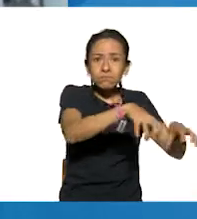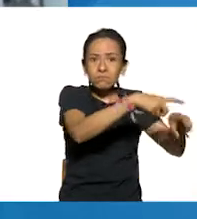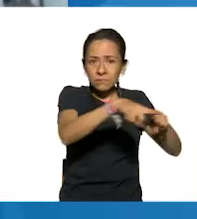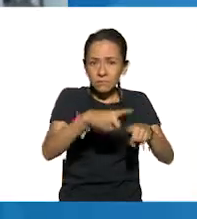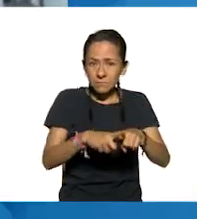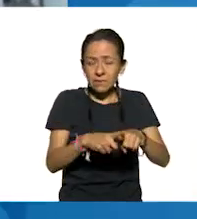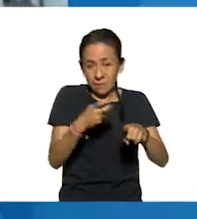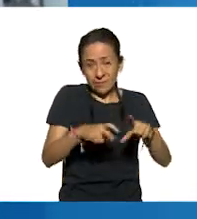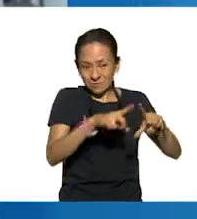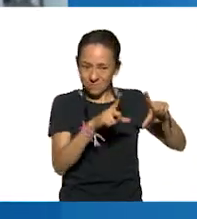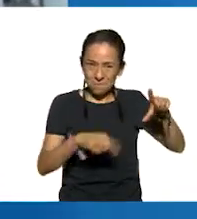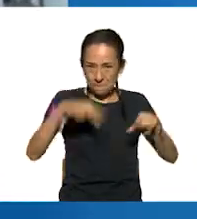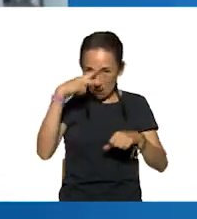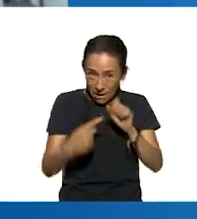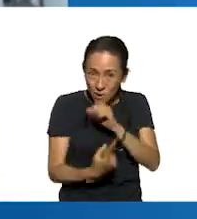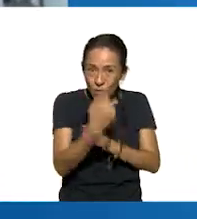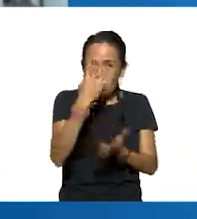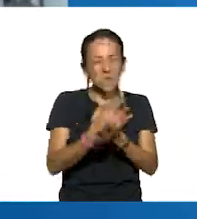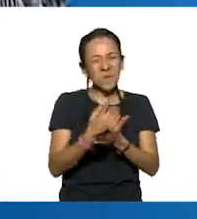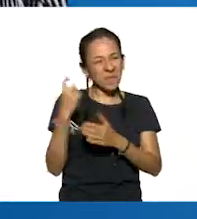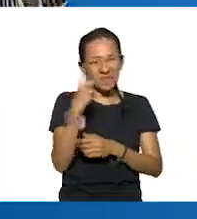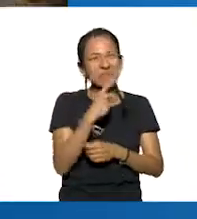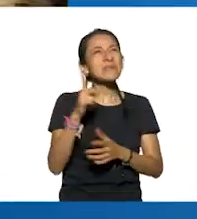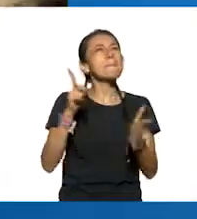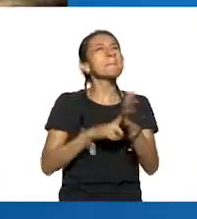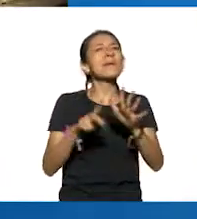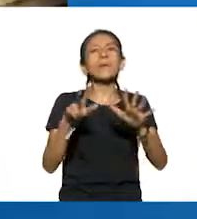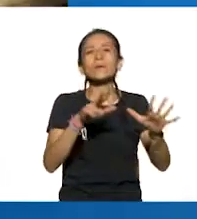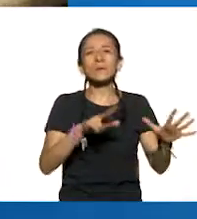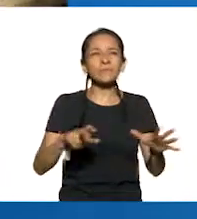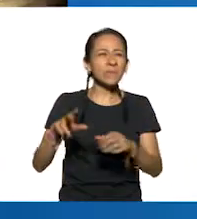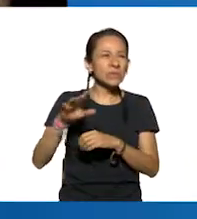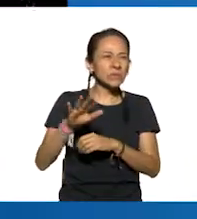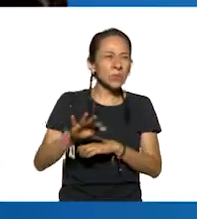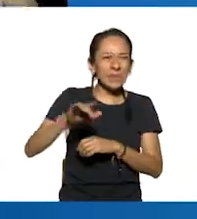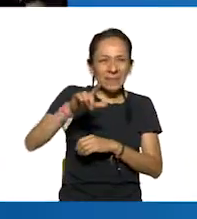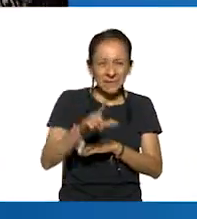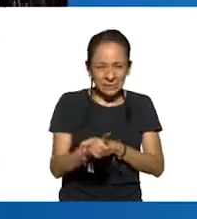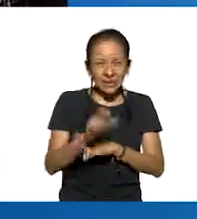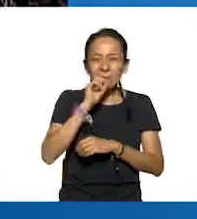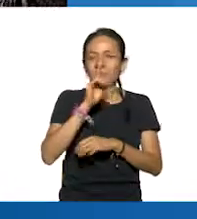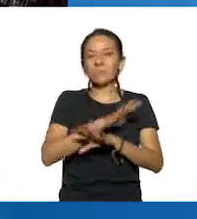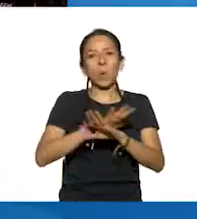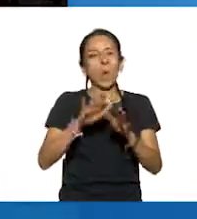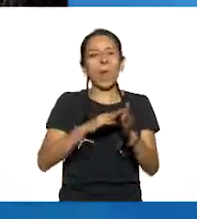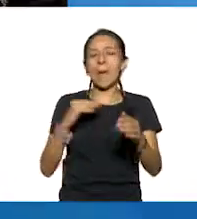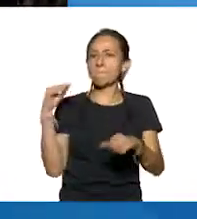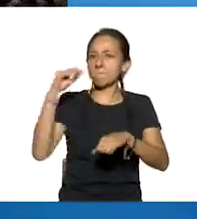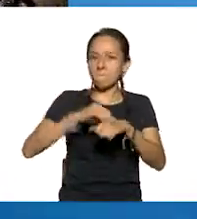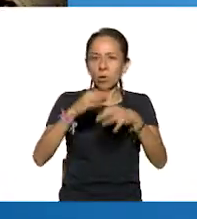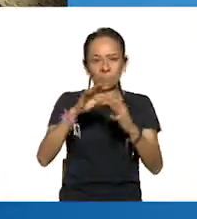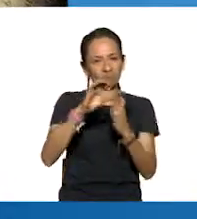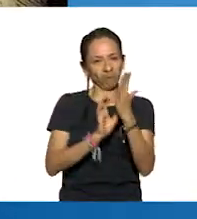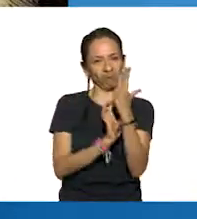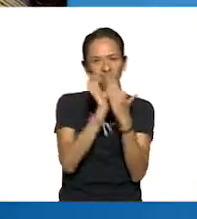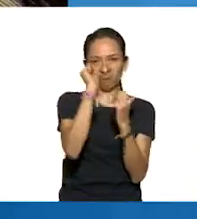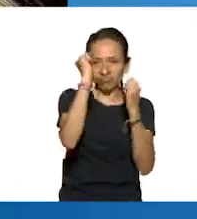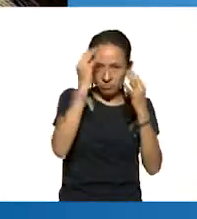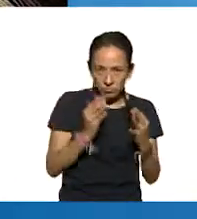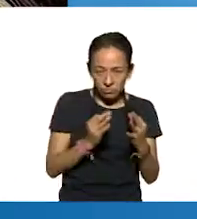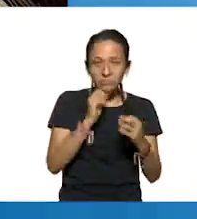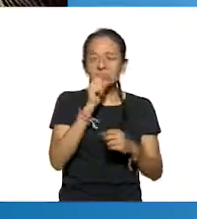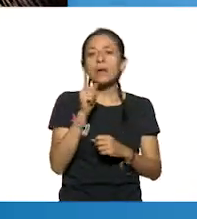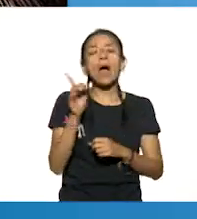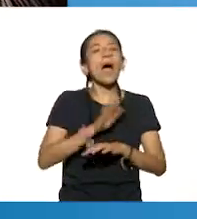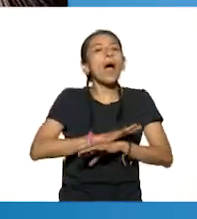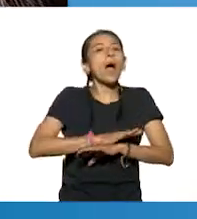¿no? Juárez, para 1857, cuando se promulga la Constitución, es ahí, realmente ahí cuando él